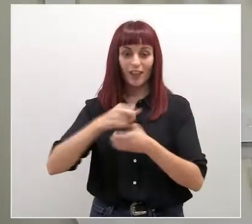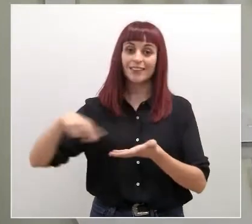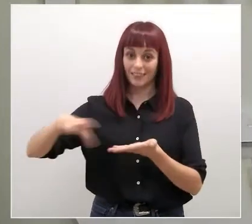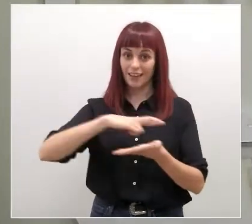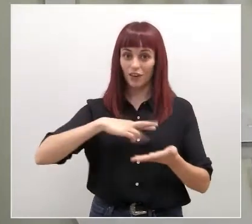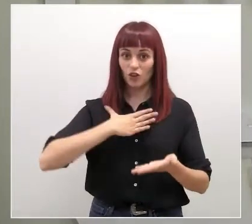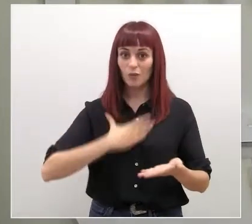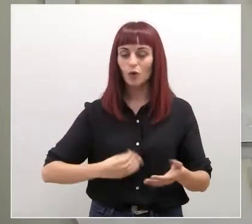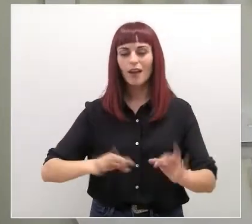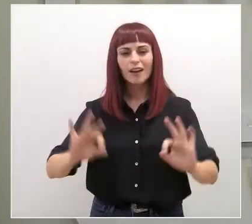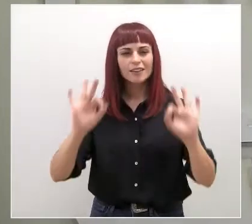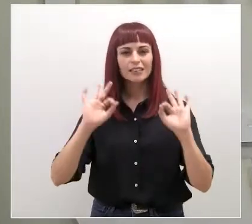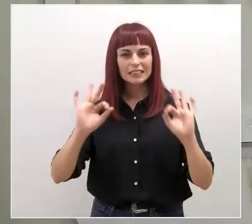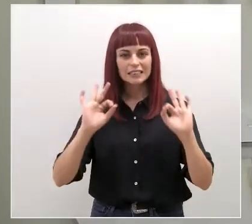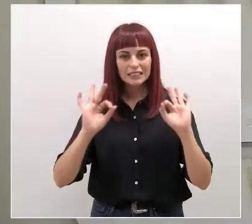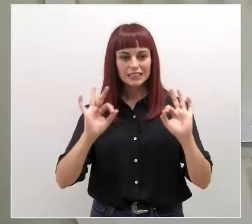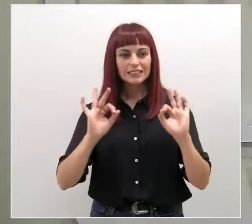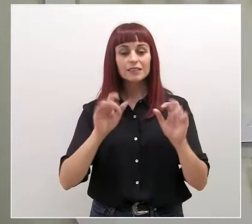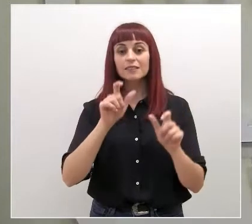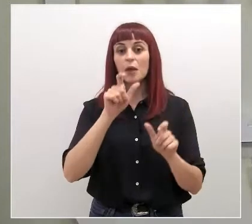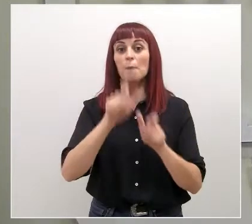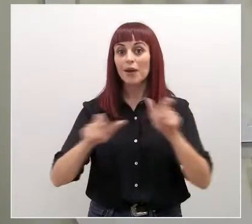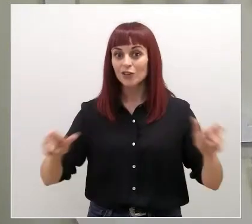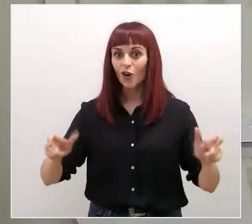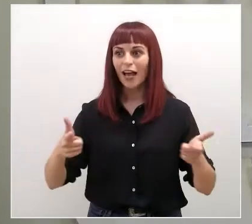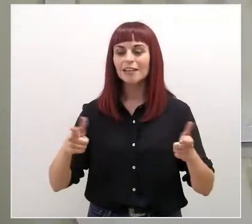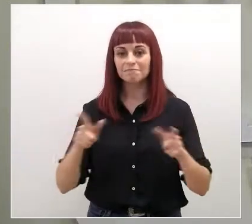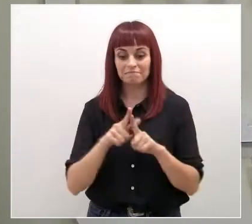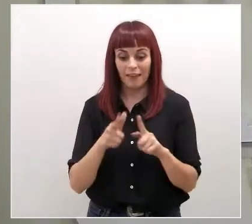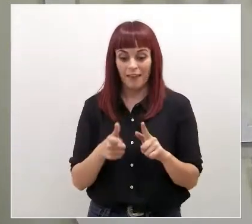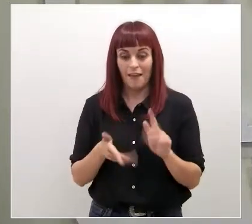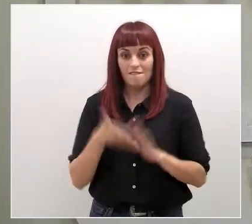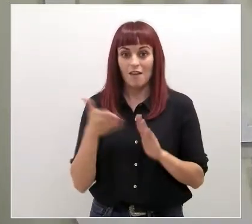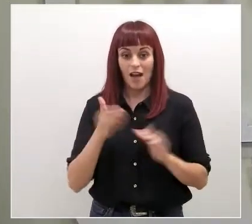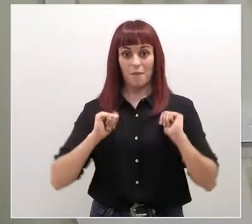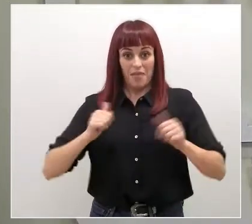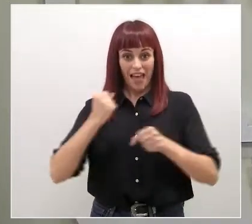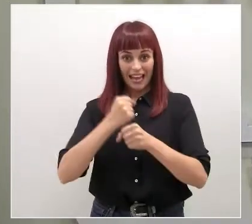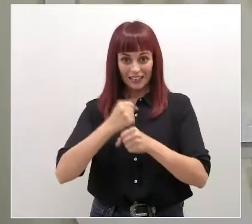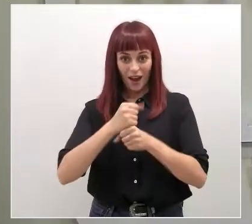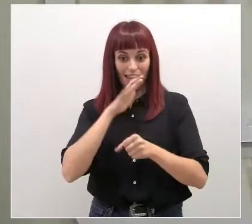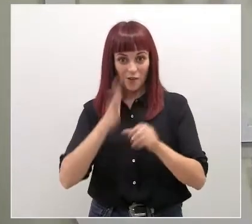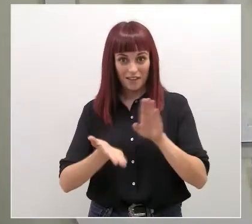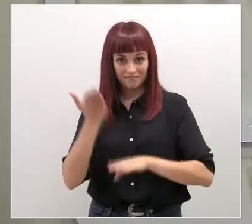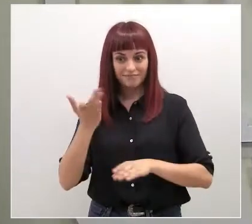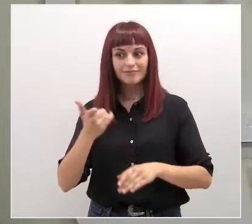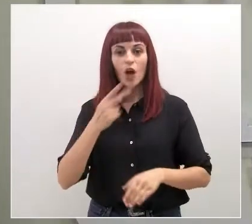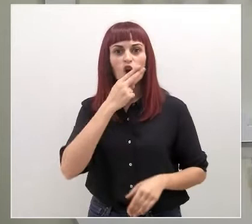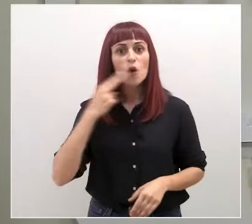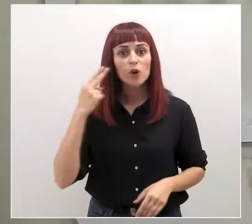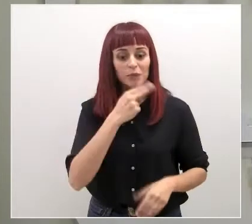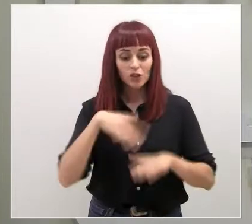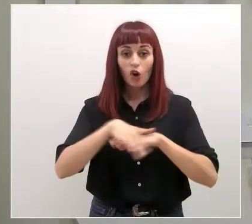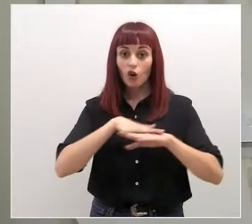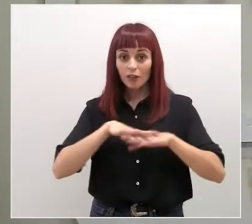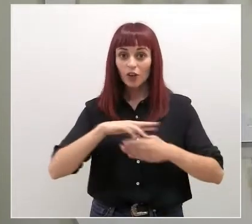Murcia y muy especialmente a aquellos que aguardan su incorporación al mercado laboral, el compromiso de este